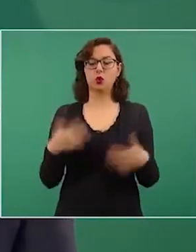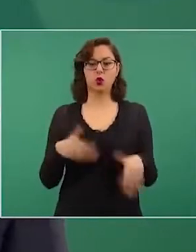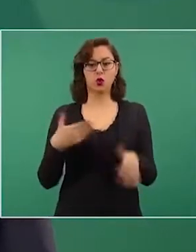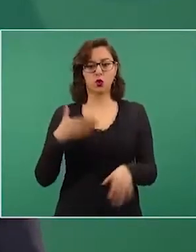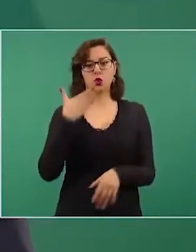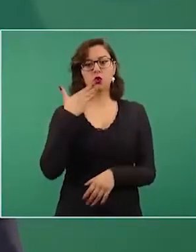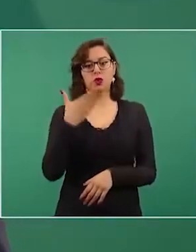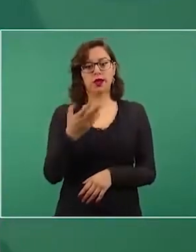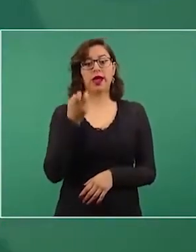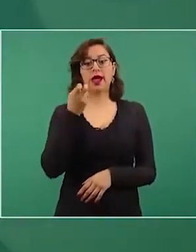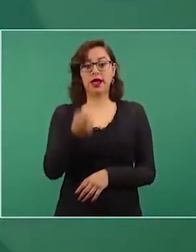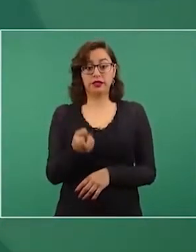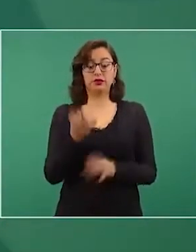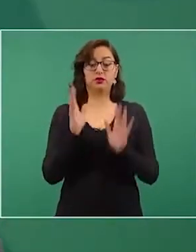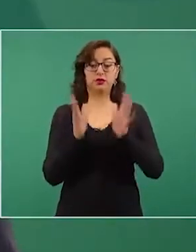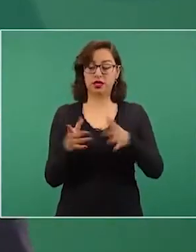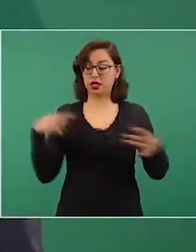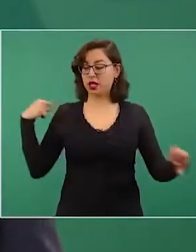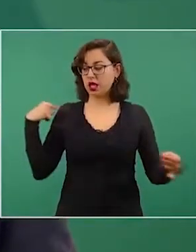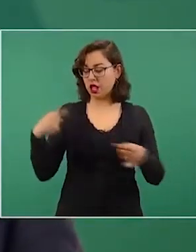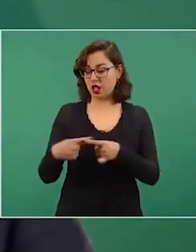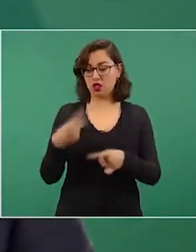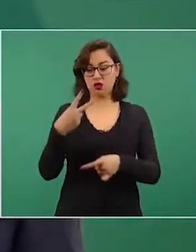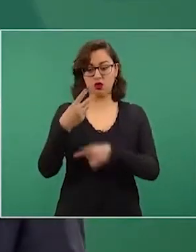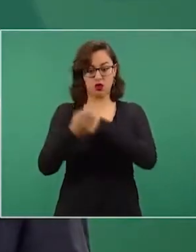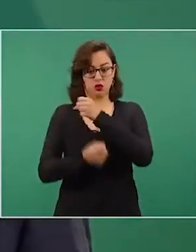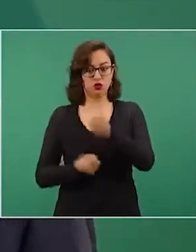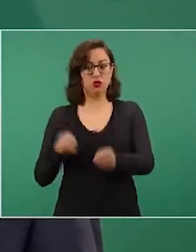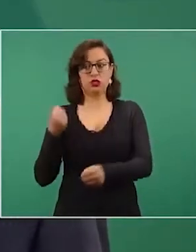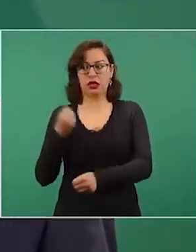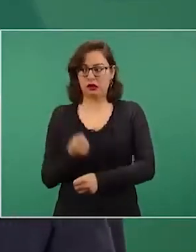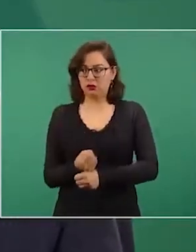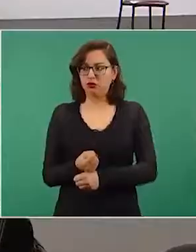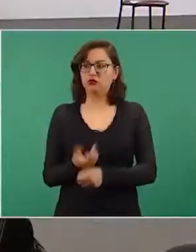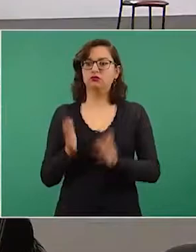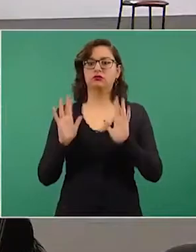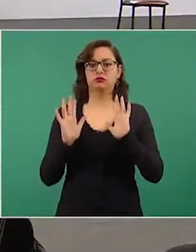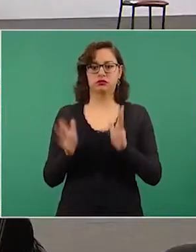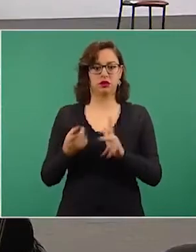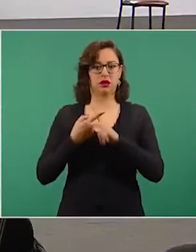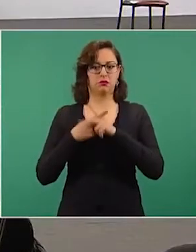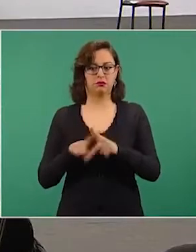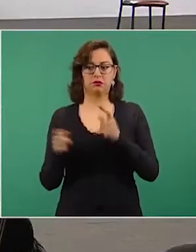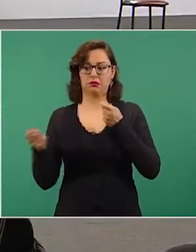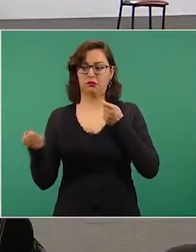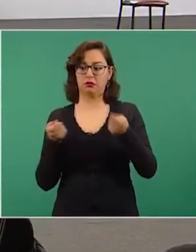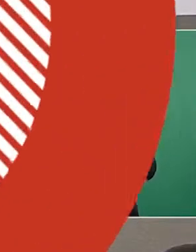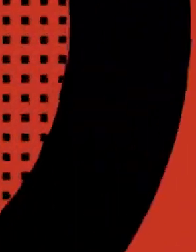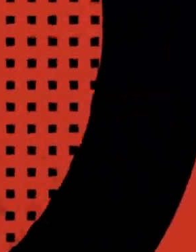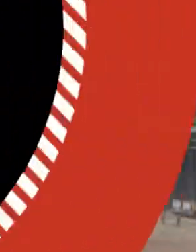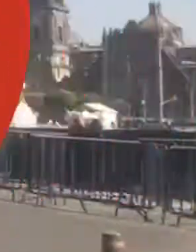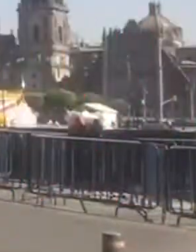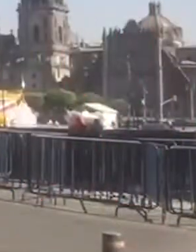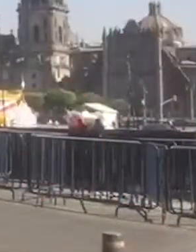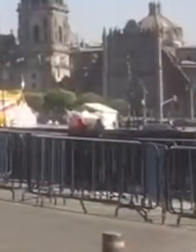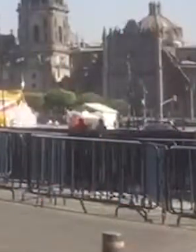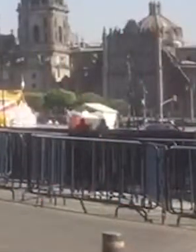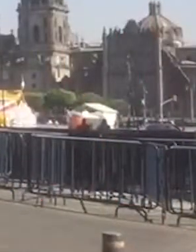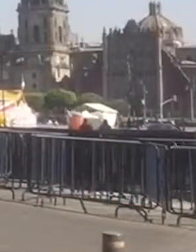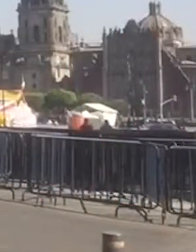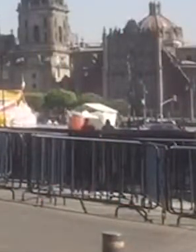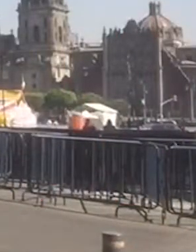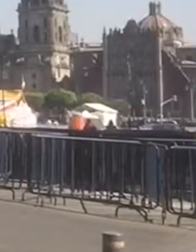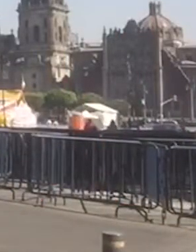una tendencia en los últimos dos años, después de los picos que alcanzamos en el año 2019. En más temas de